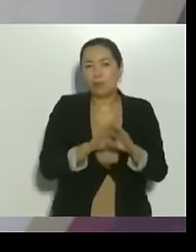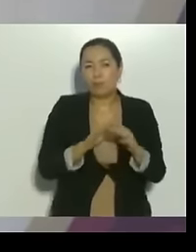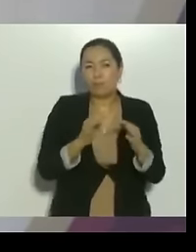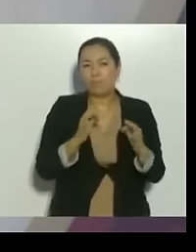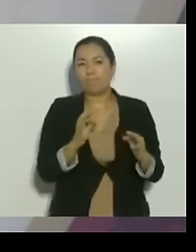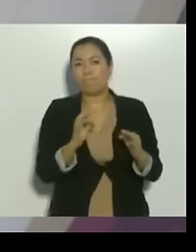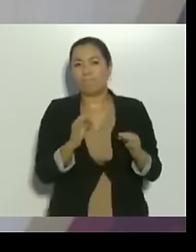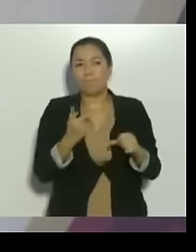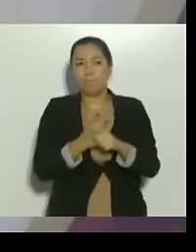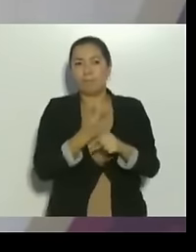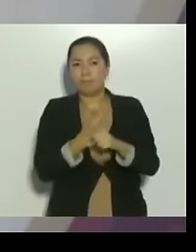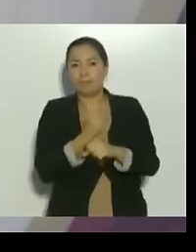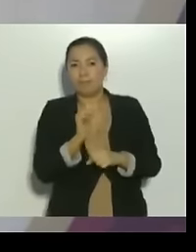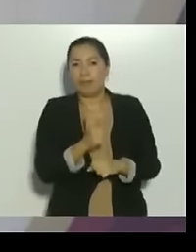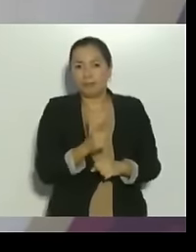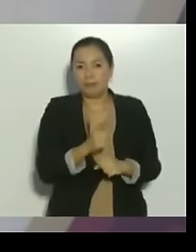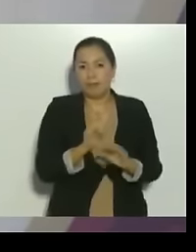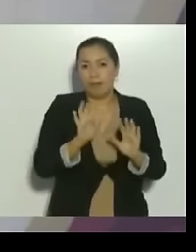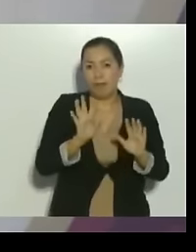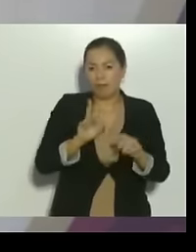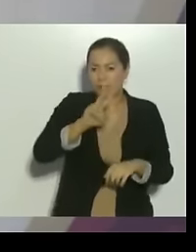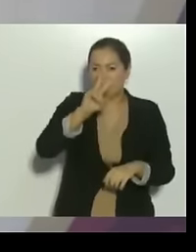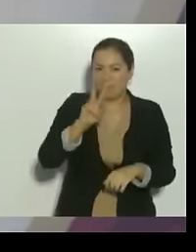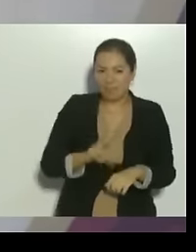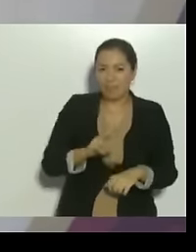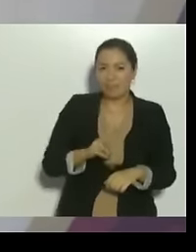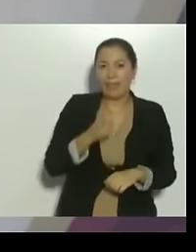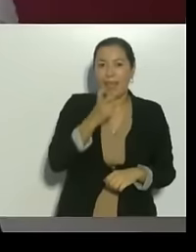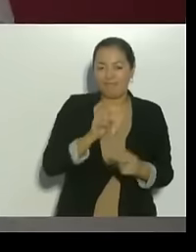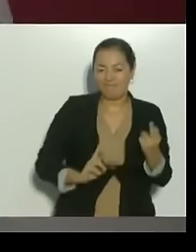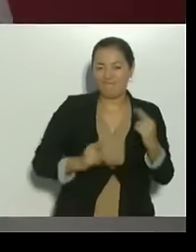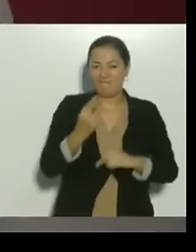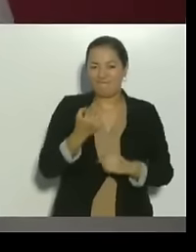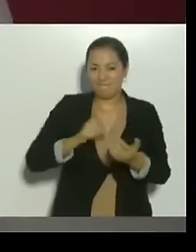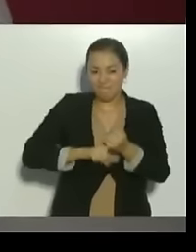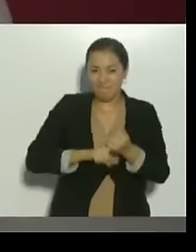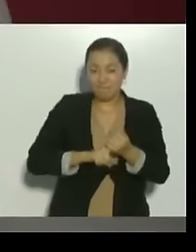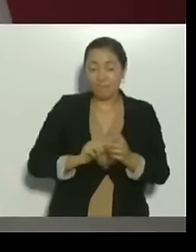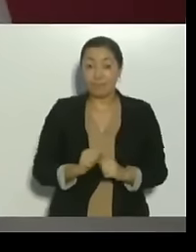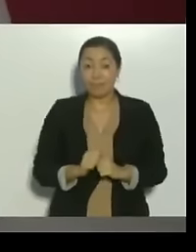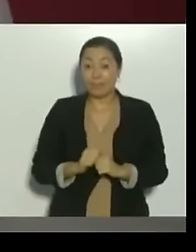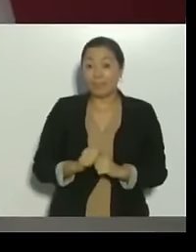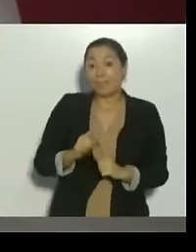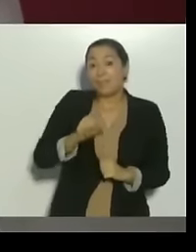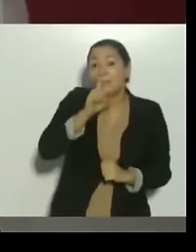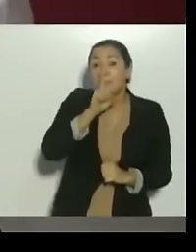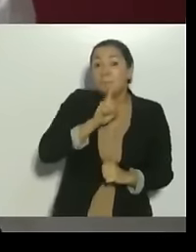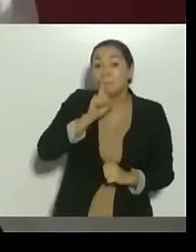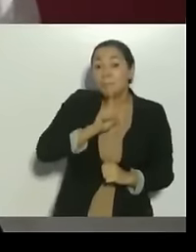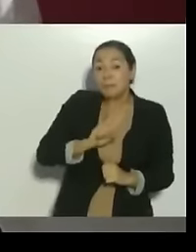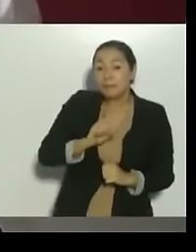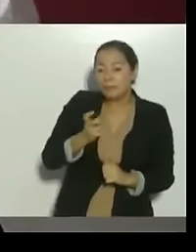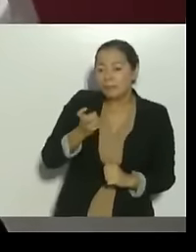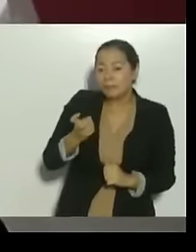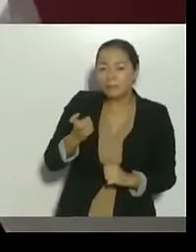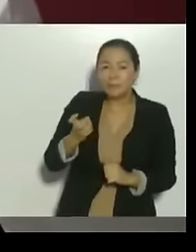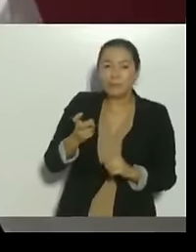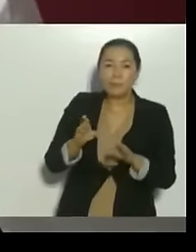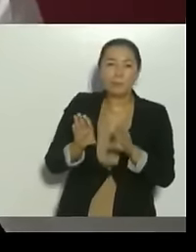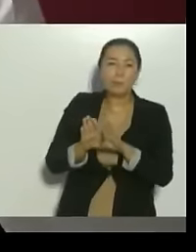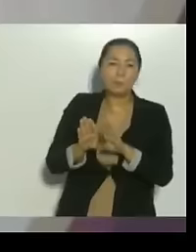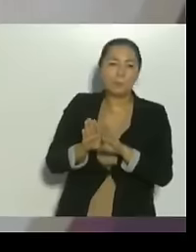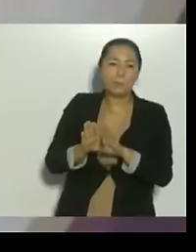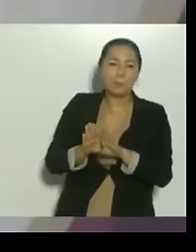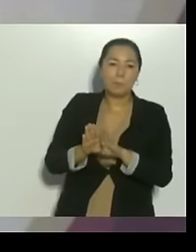verdad es Revolucionaria La mentira es de